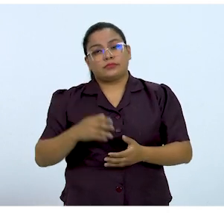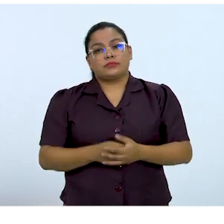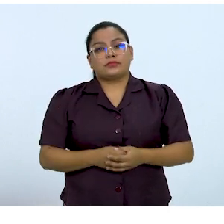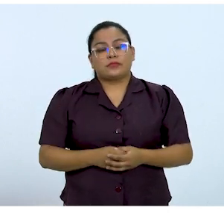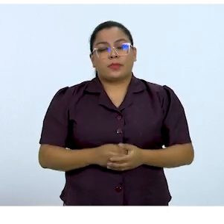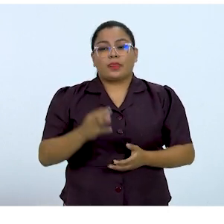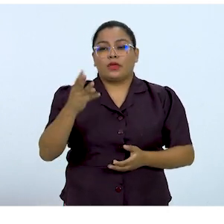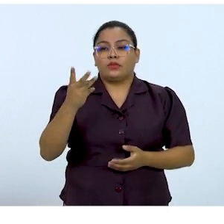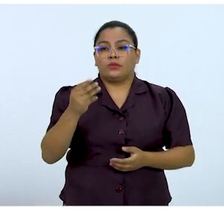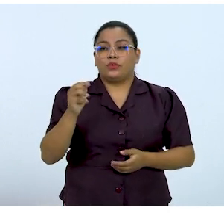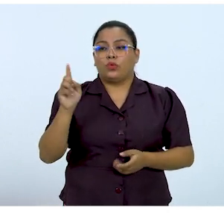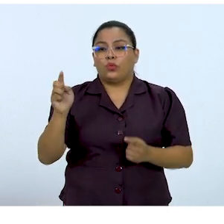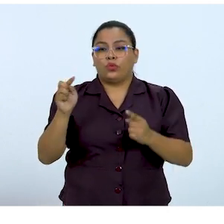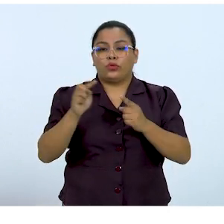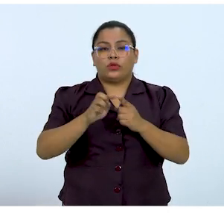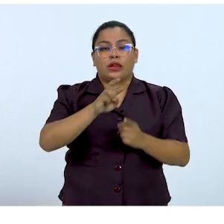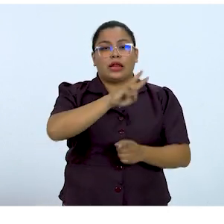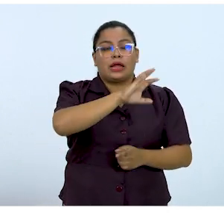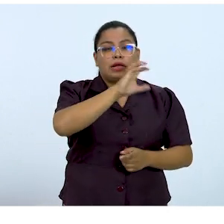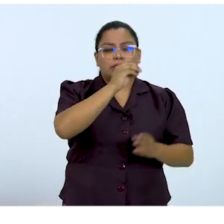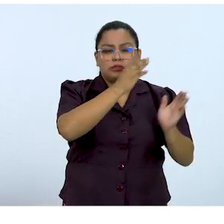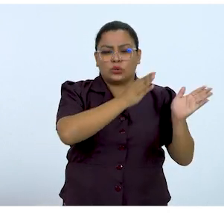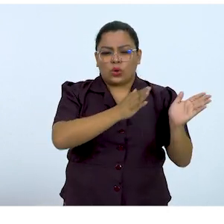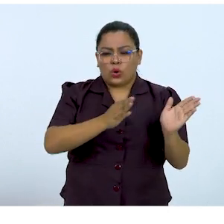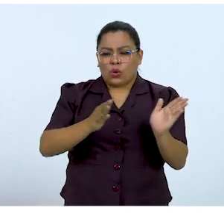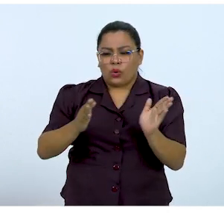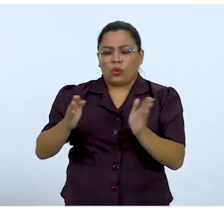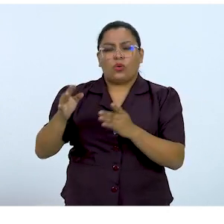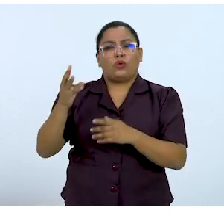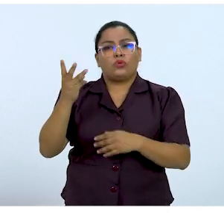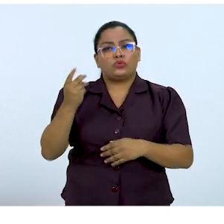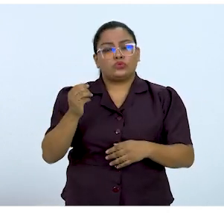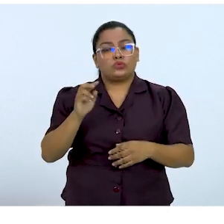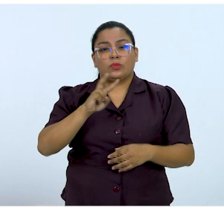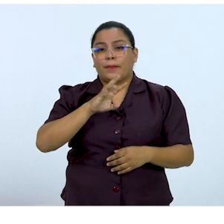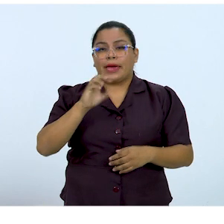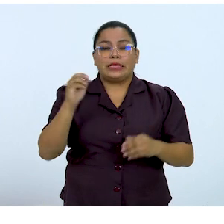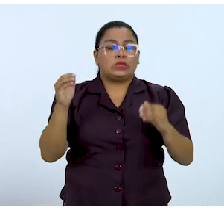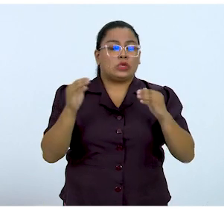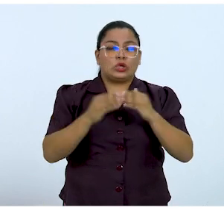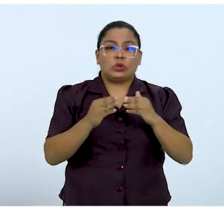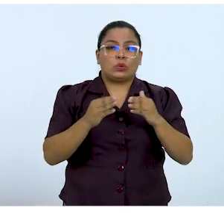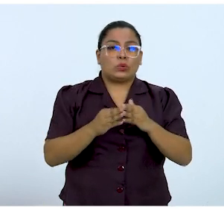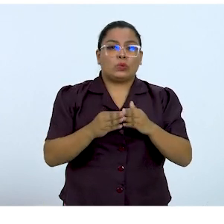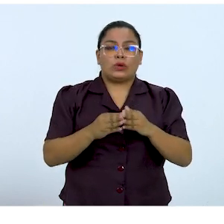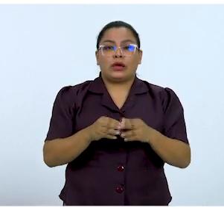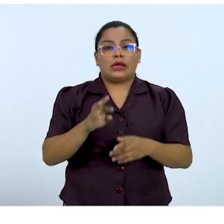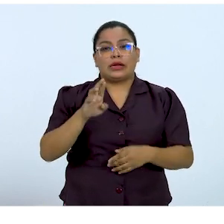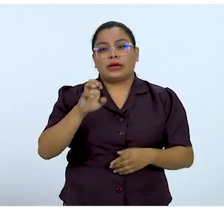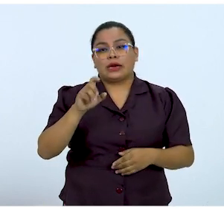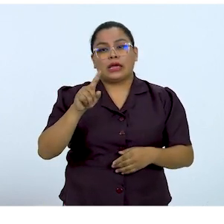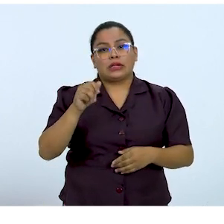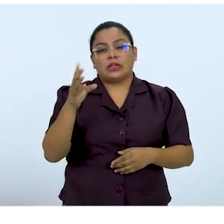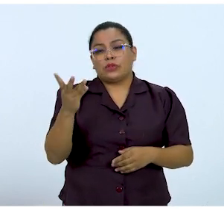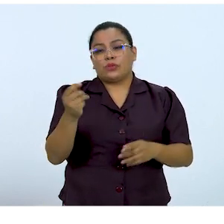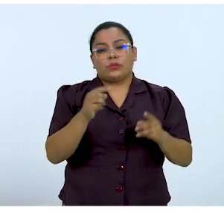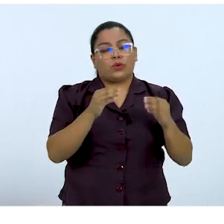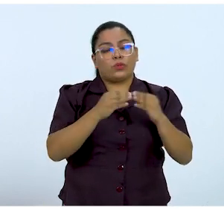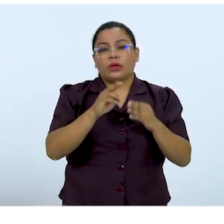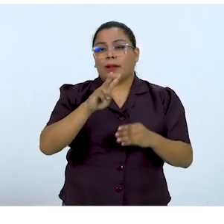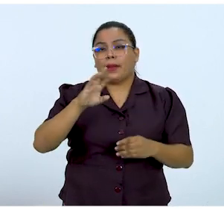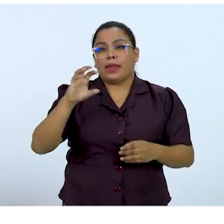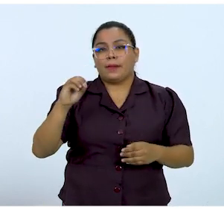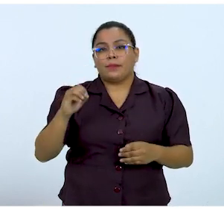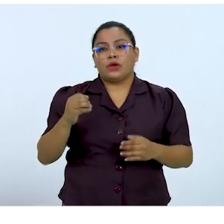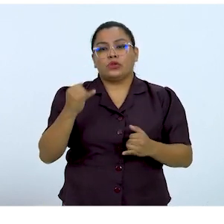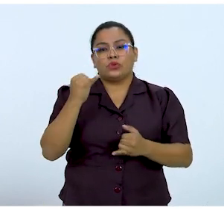se introducen los números hasta 20, el orden de los números hasta 20, la recta numérica hasta 20 y por